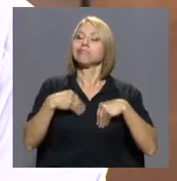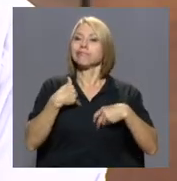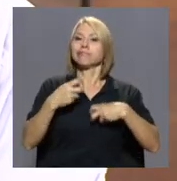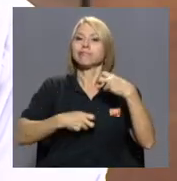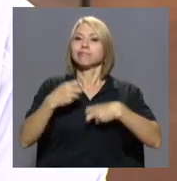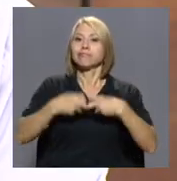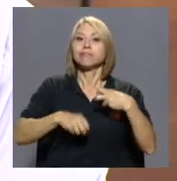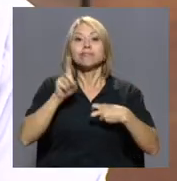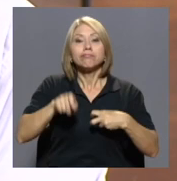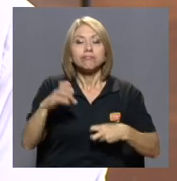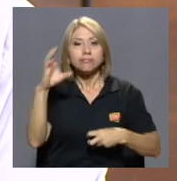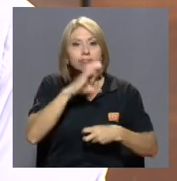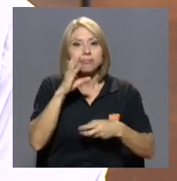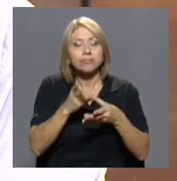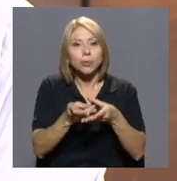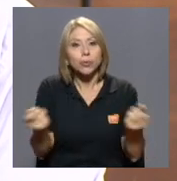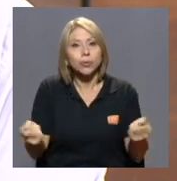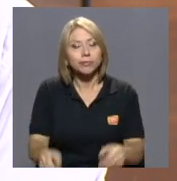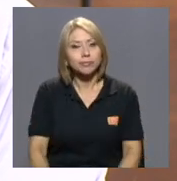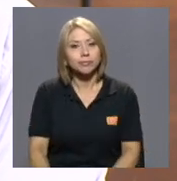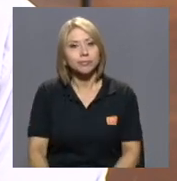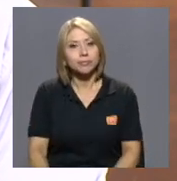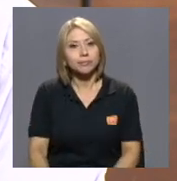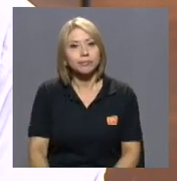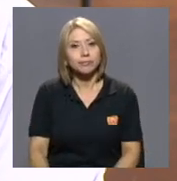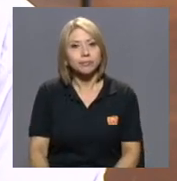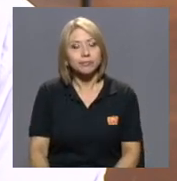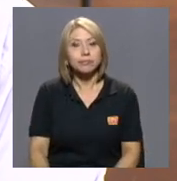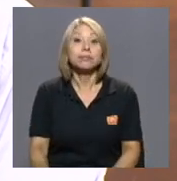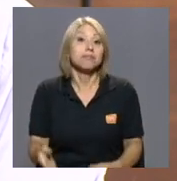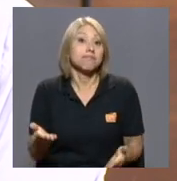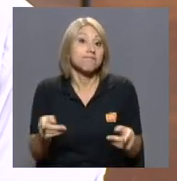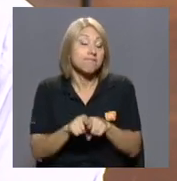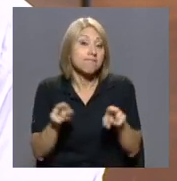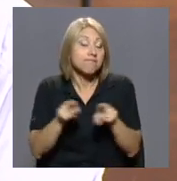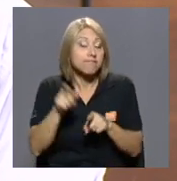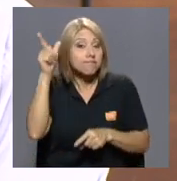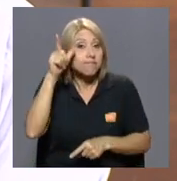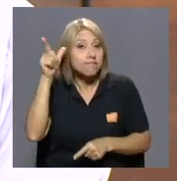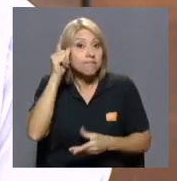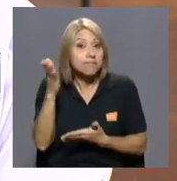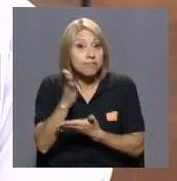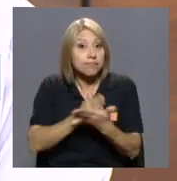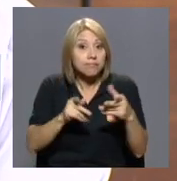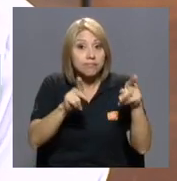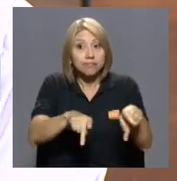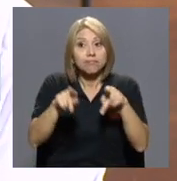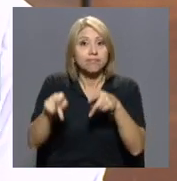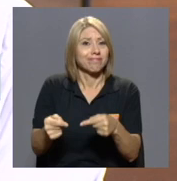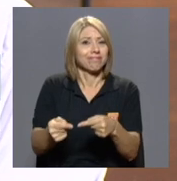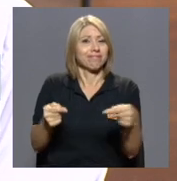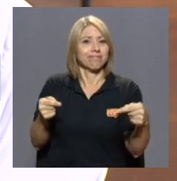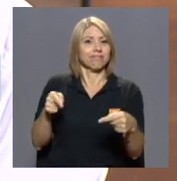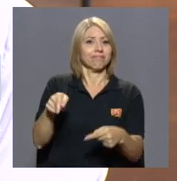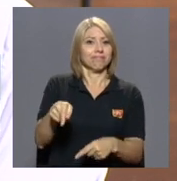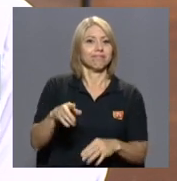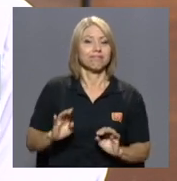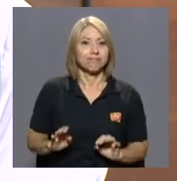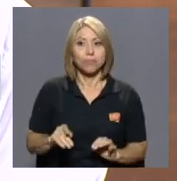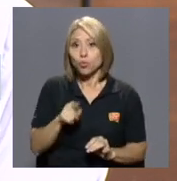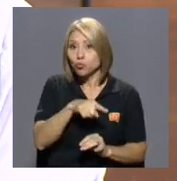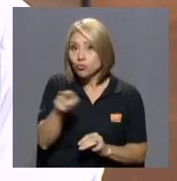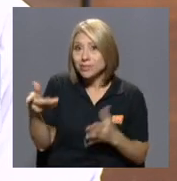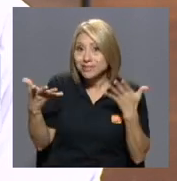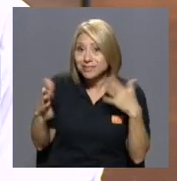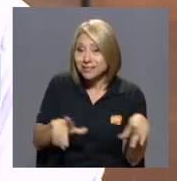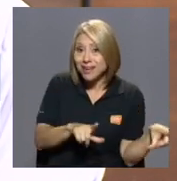Alberto, y obviamente habrán personas que se oponen a esto. ¿Ustedes ya tienen listo, digamos, el